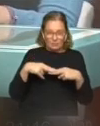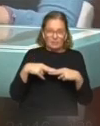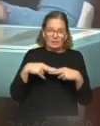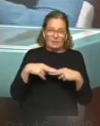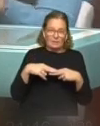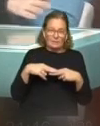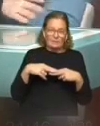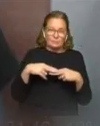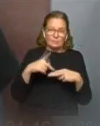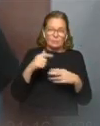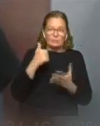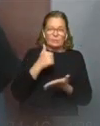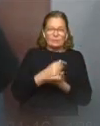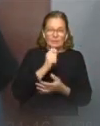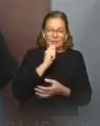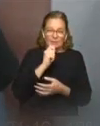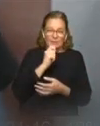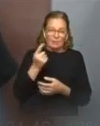o que cuando estés haciendo la nota